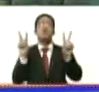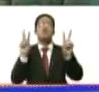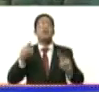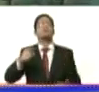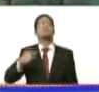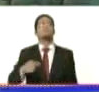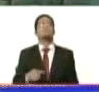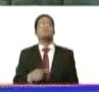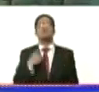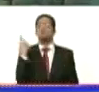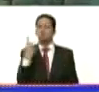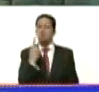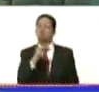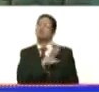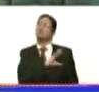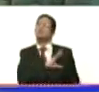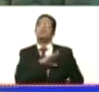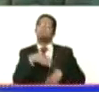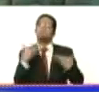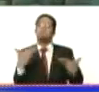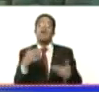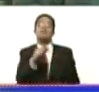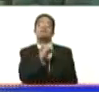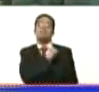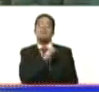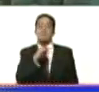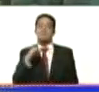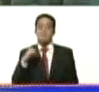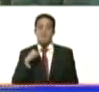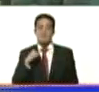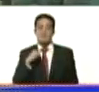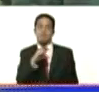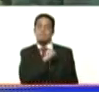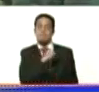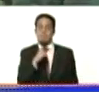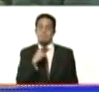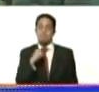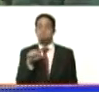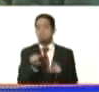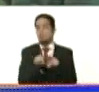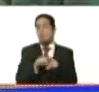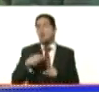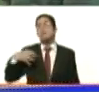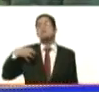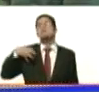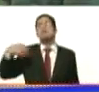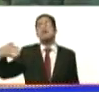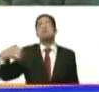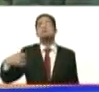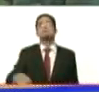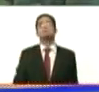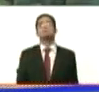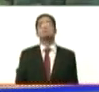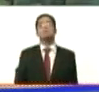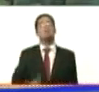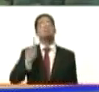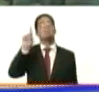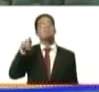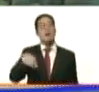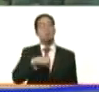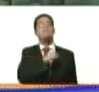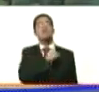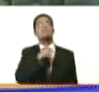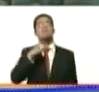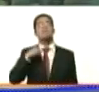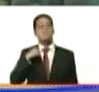solo la independencia es el bien más preciado que hemos conquistado. Hemos conquistado la independencia,